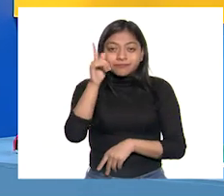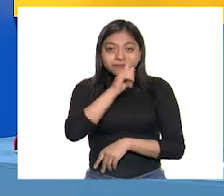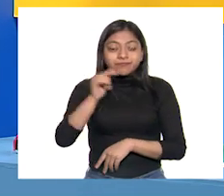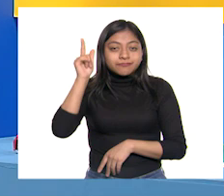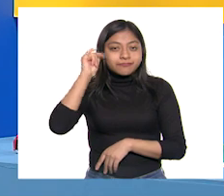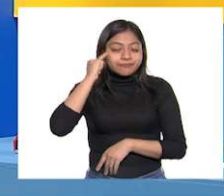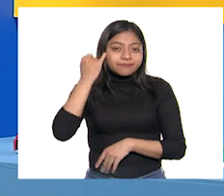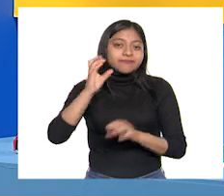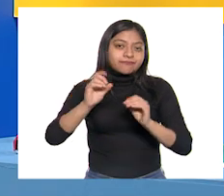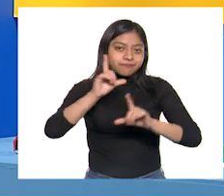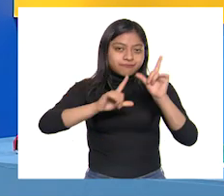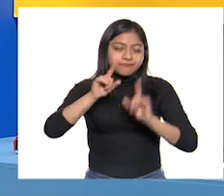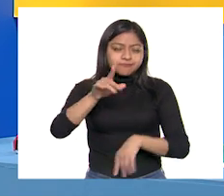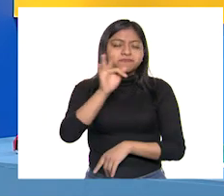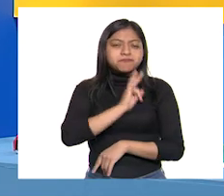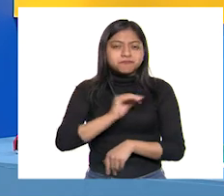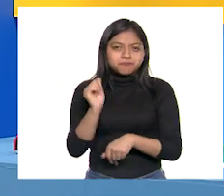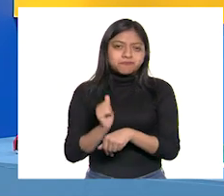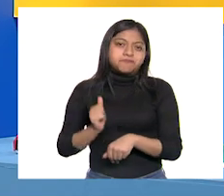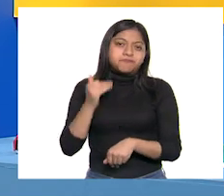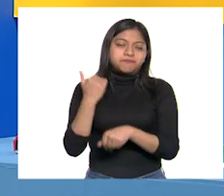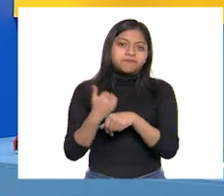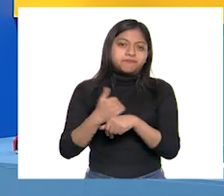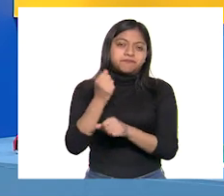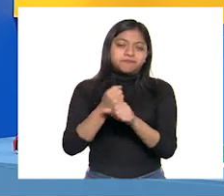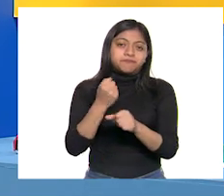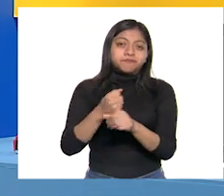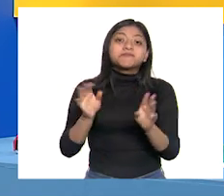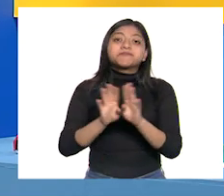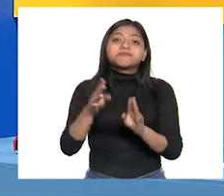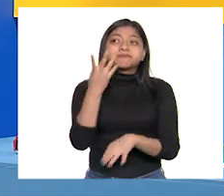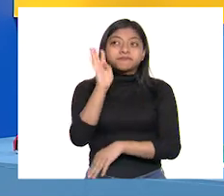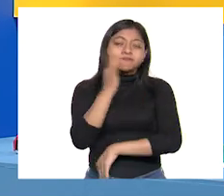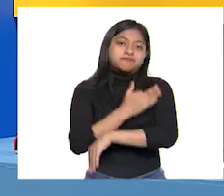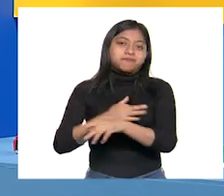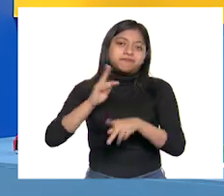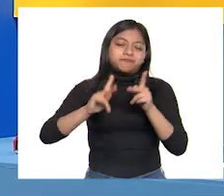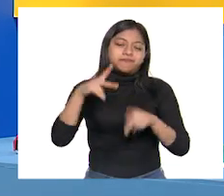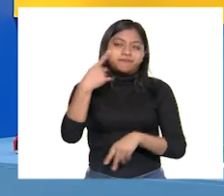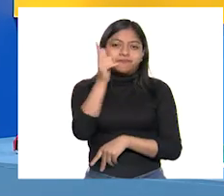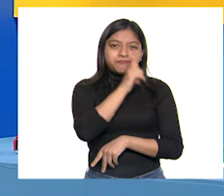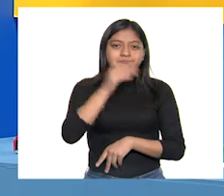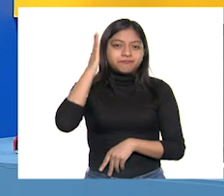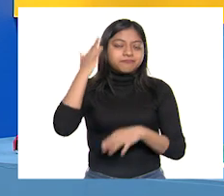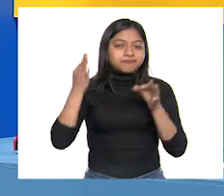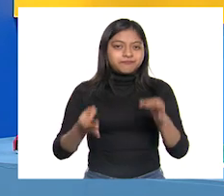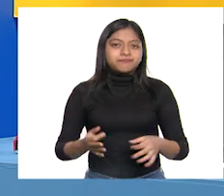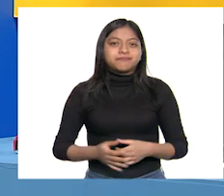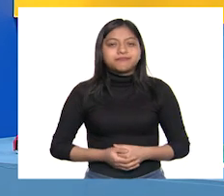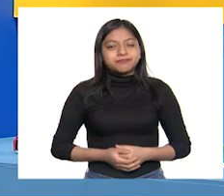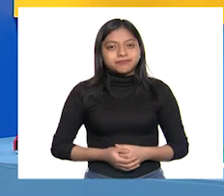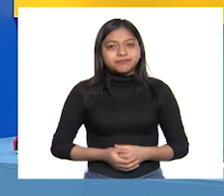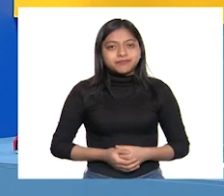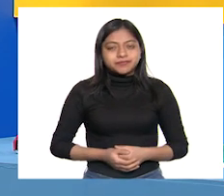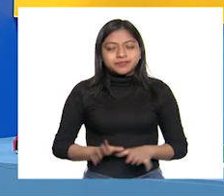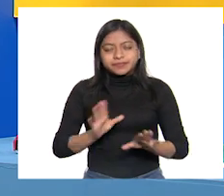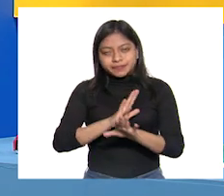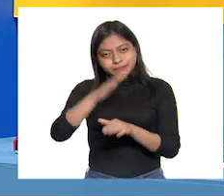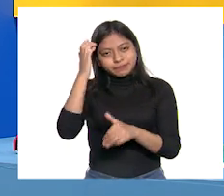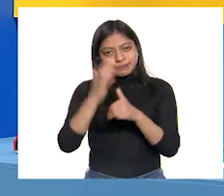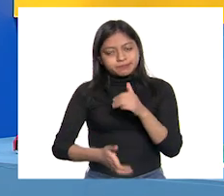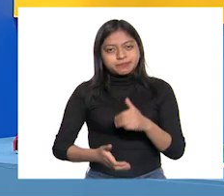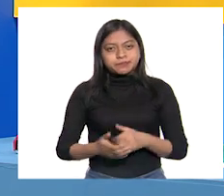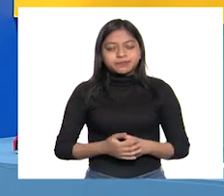lengua indígena, aprovecha también este momento para practicarla y platica con tu familia en tu lengua materna. Por hoy